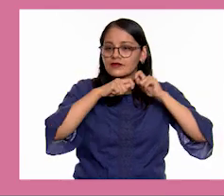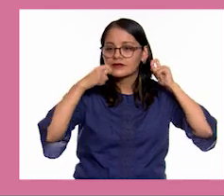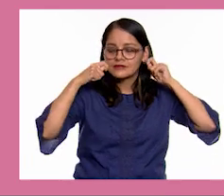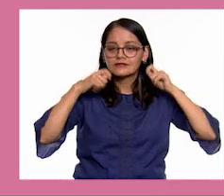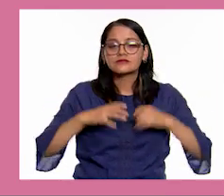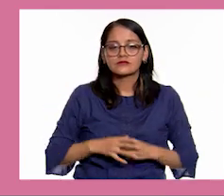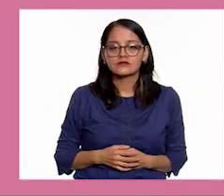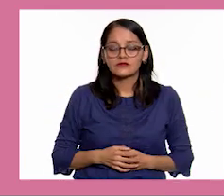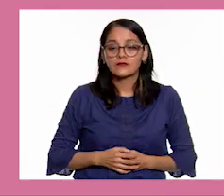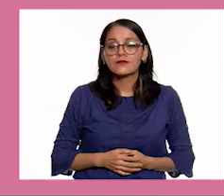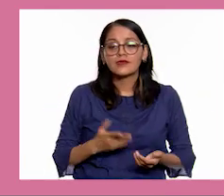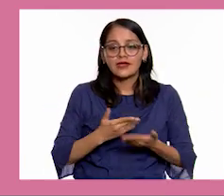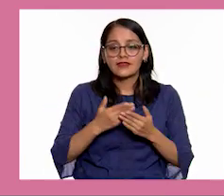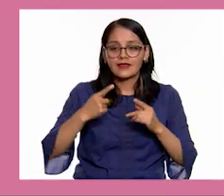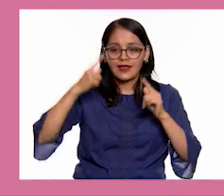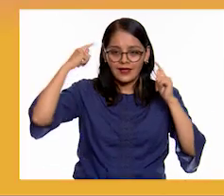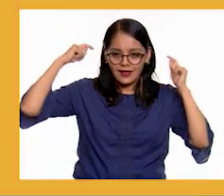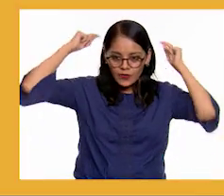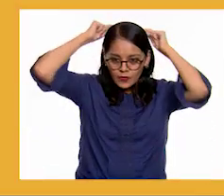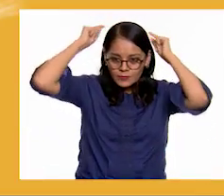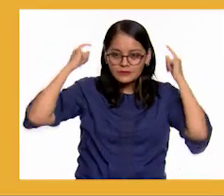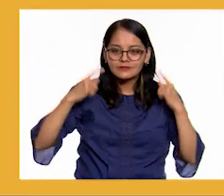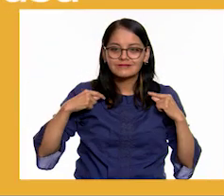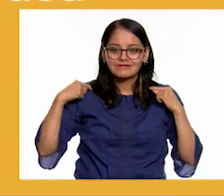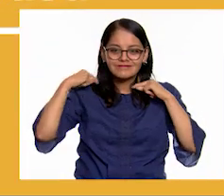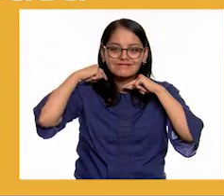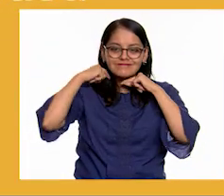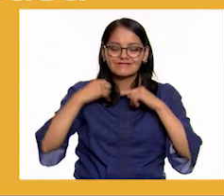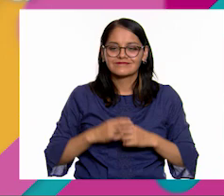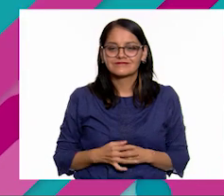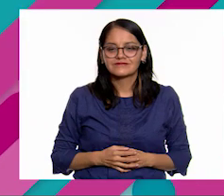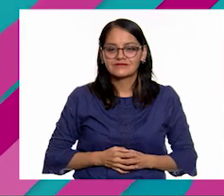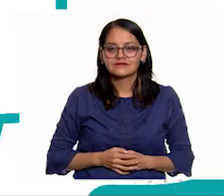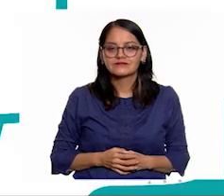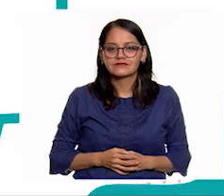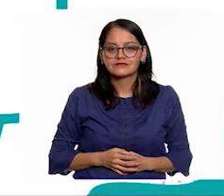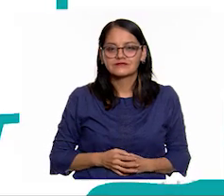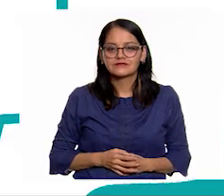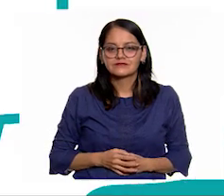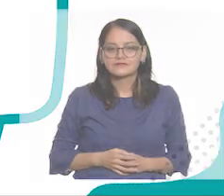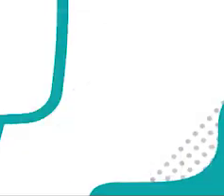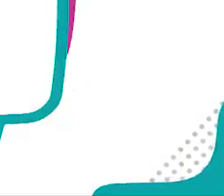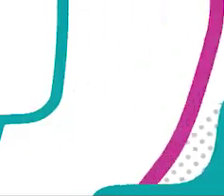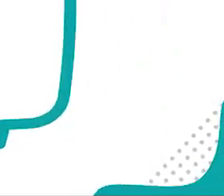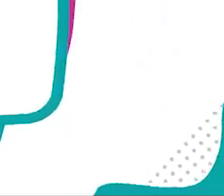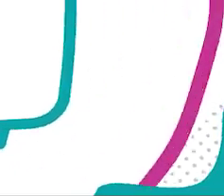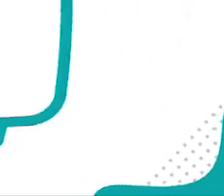tu cabeza y alrededor de tu cuello.